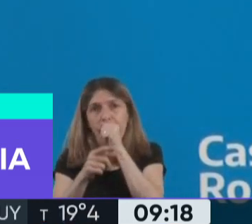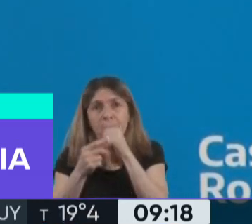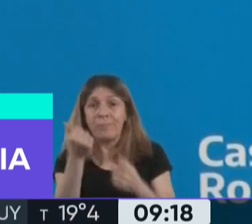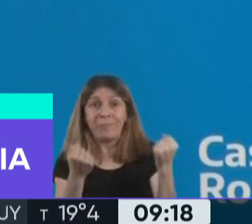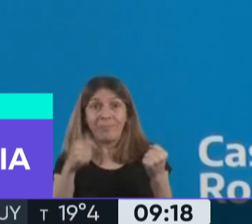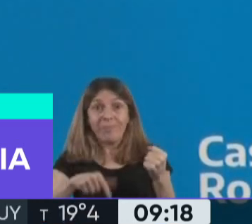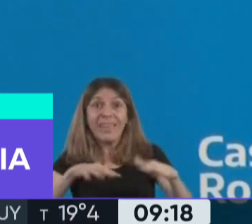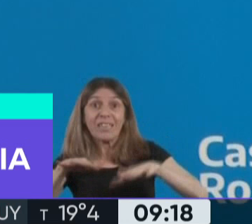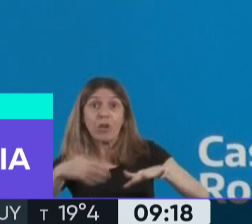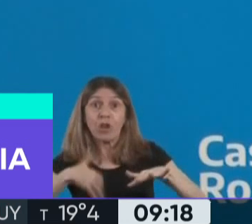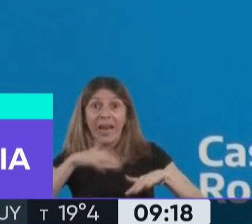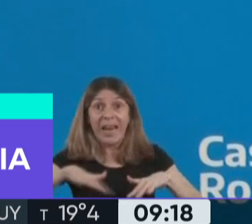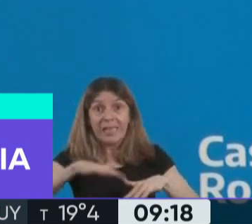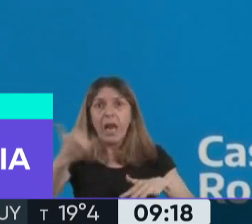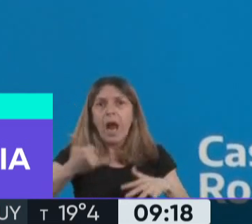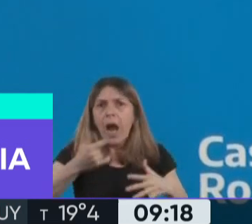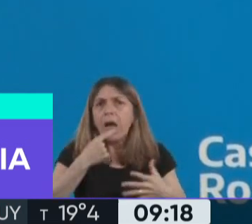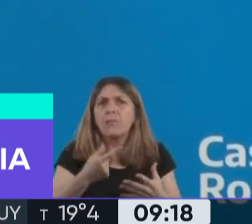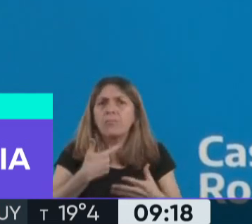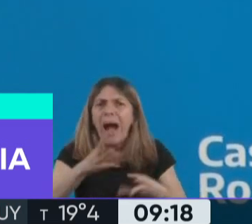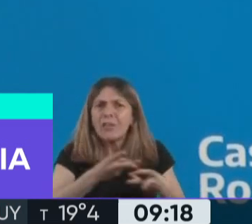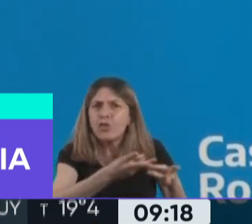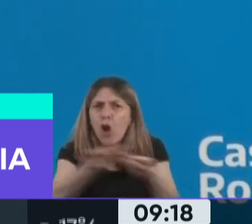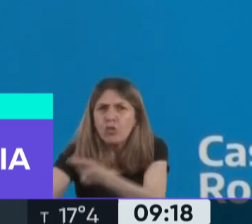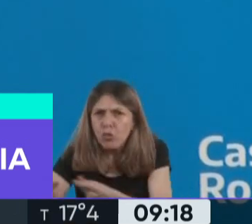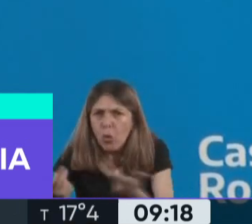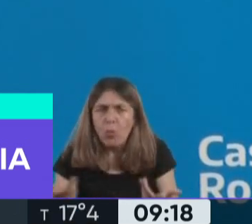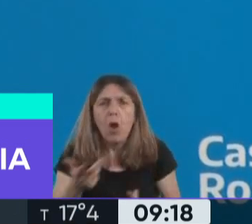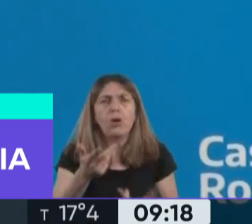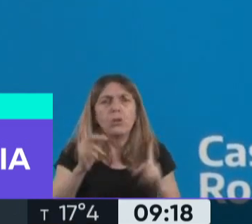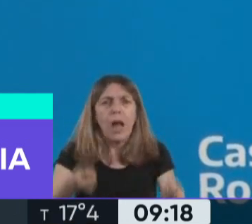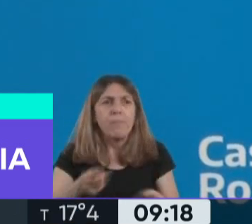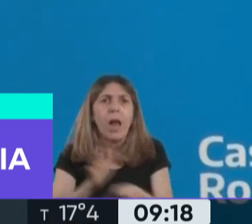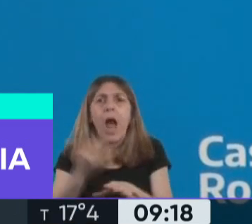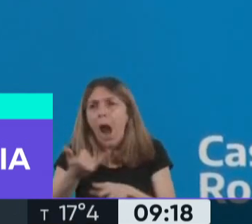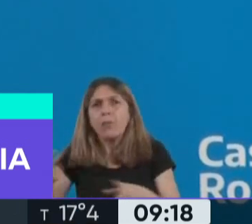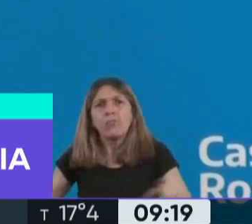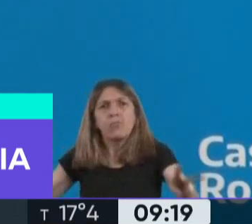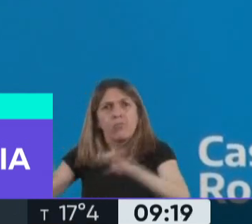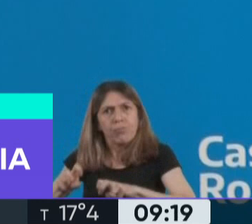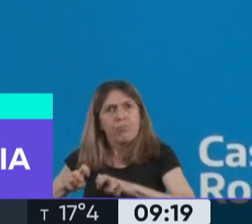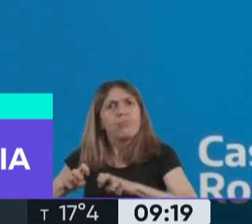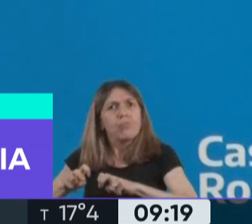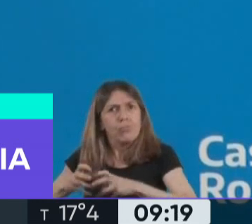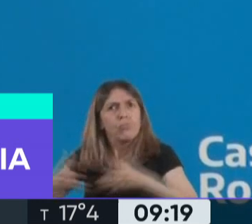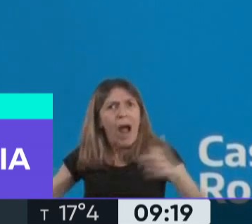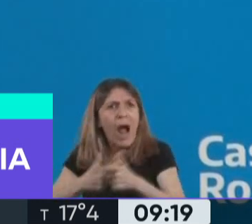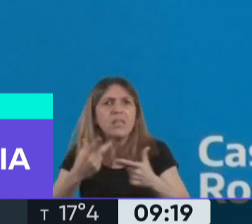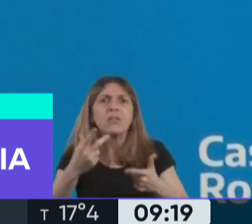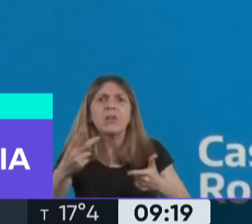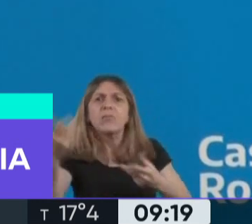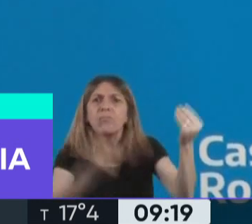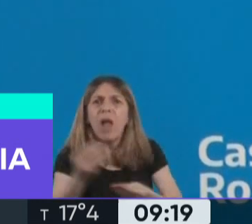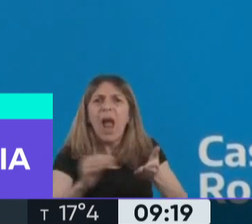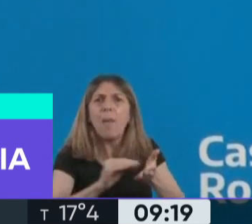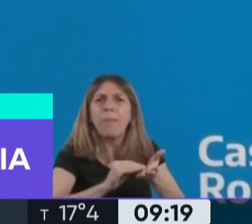en este momento hay un crecimiento del consumo, hay un crecimiento de la recaudación, hay un crecimiento del empleo registrado, hay un